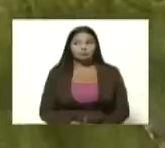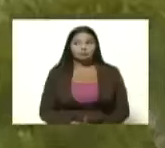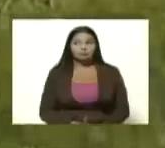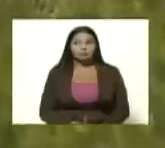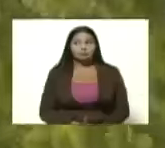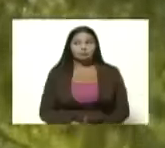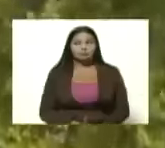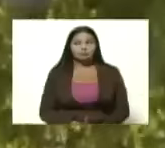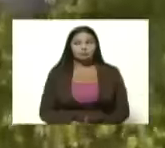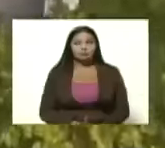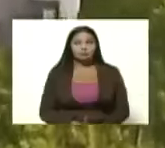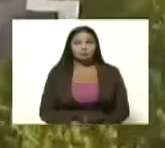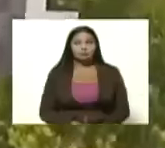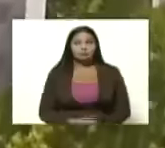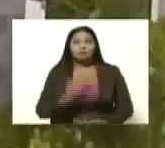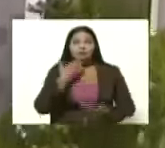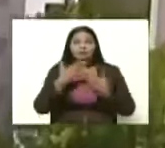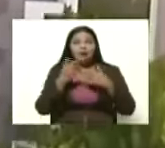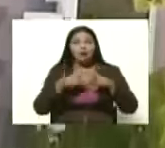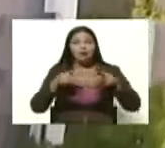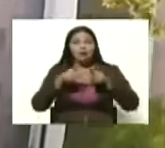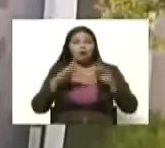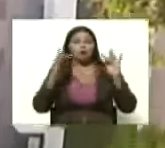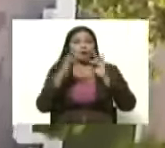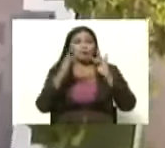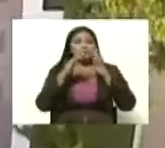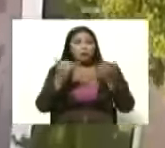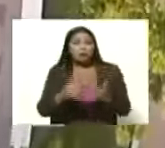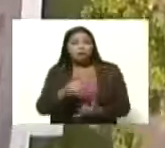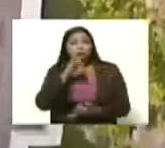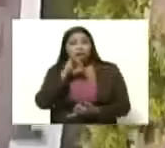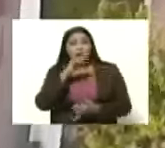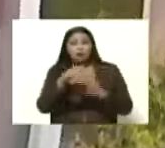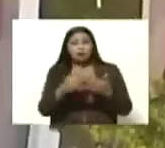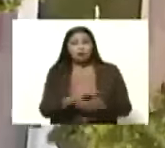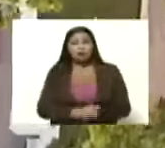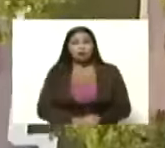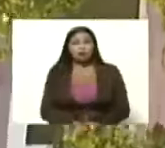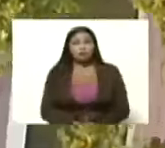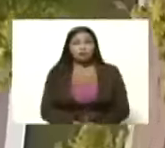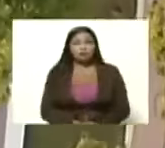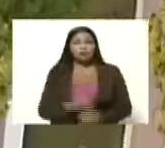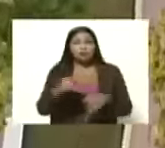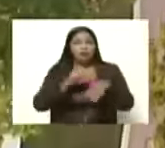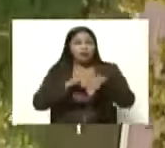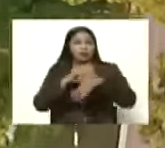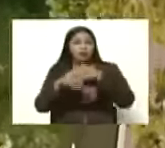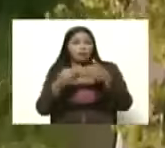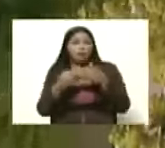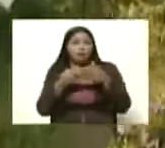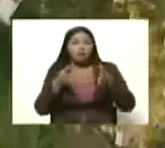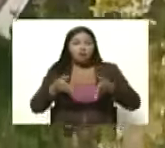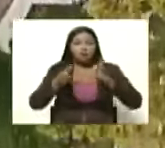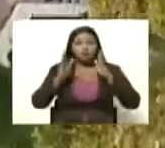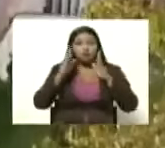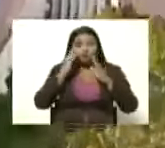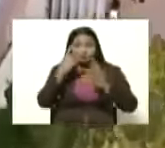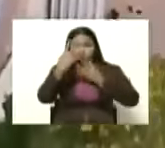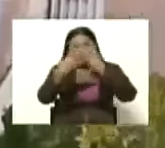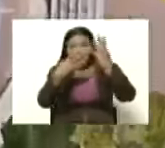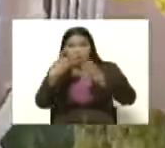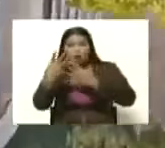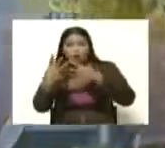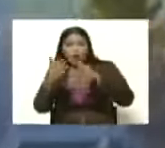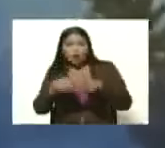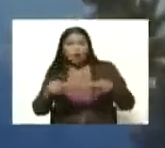así es gracias estudio por este contacto informativo que lo establecemos a esta hora desde el monumental paseo de los